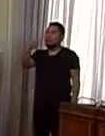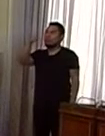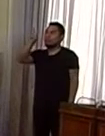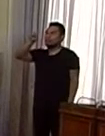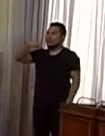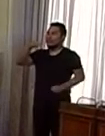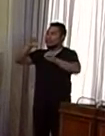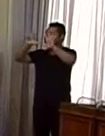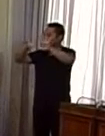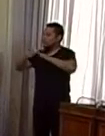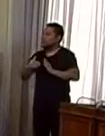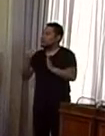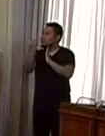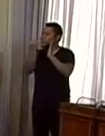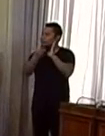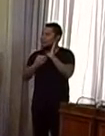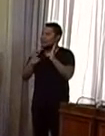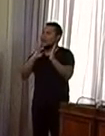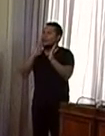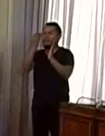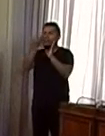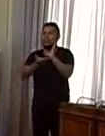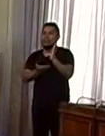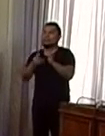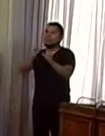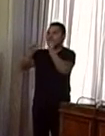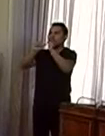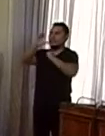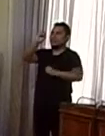003-2018 y el detalle de lo consignado en el acta número